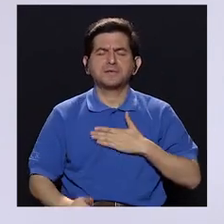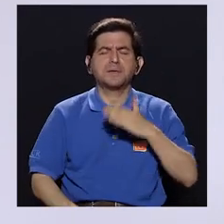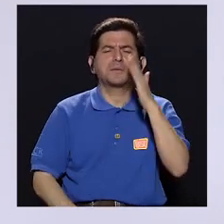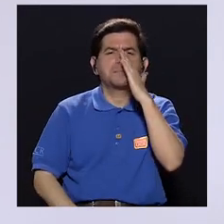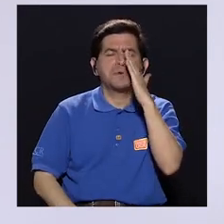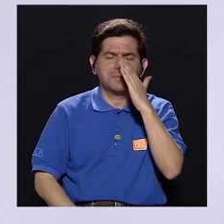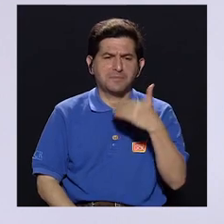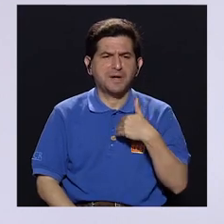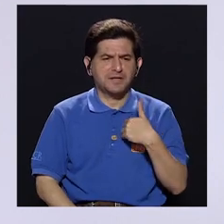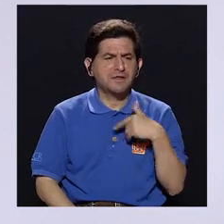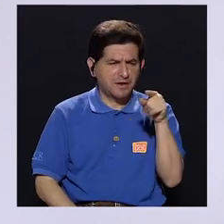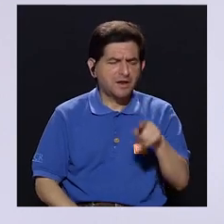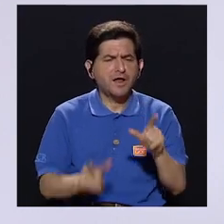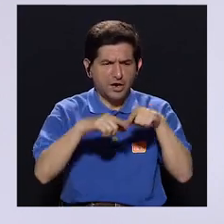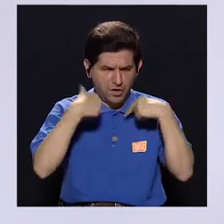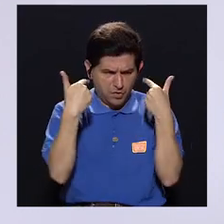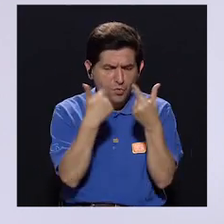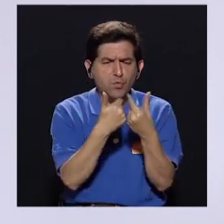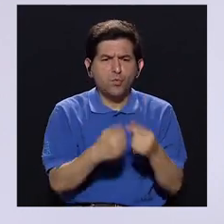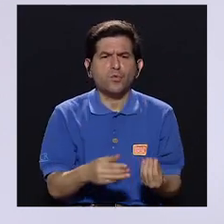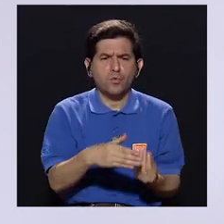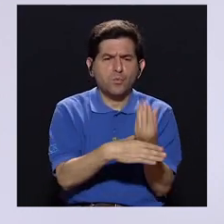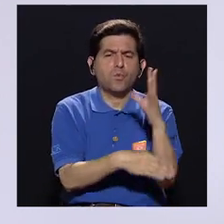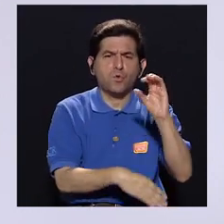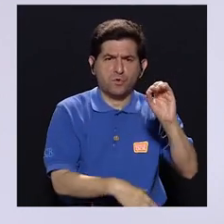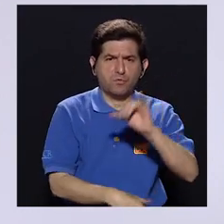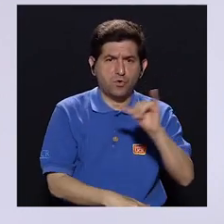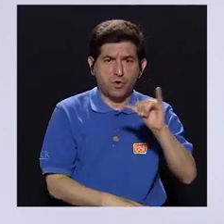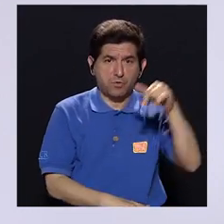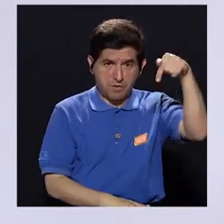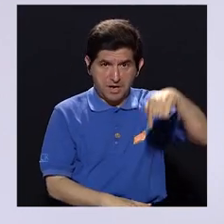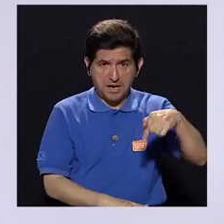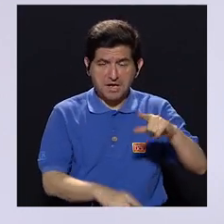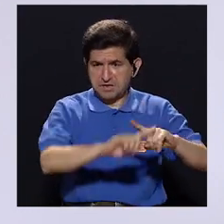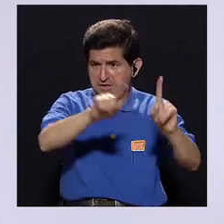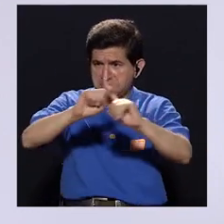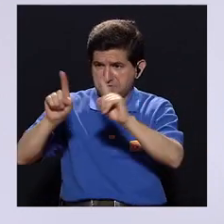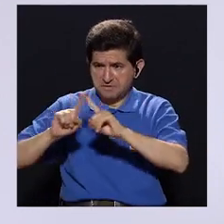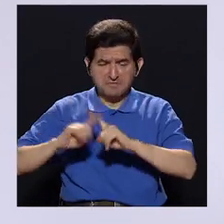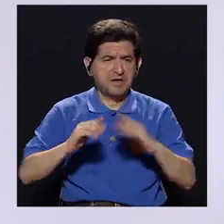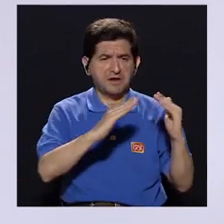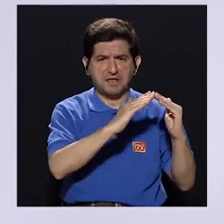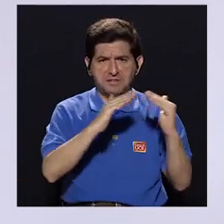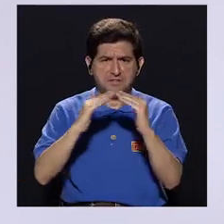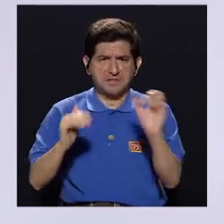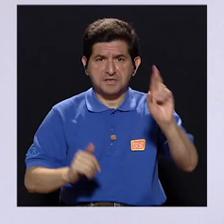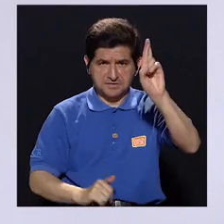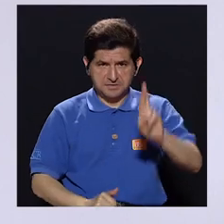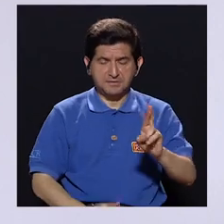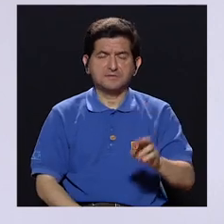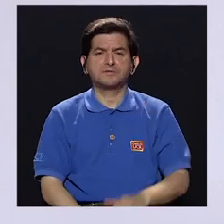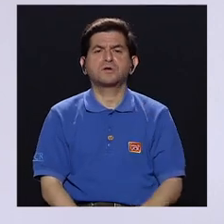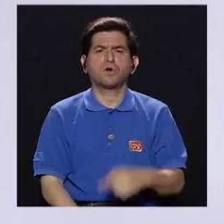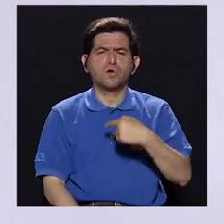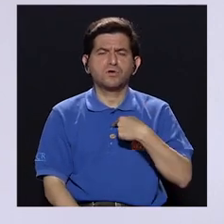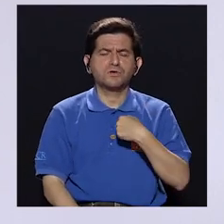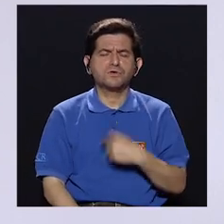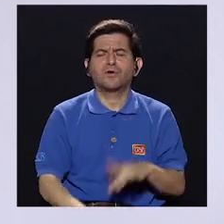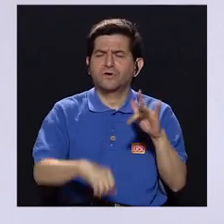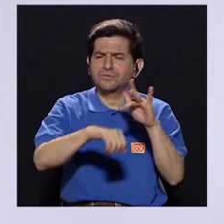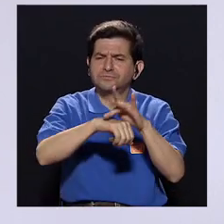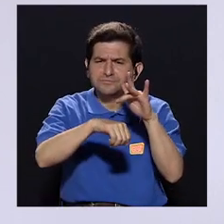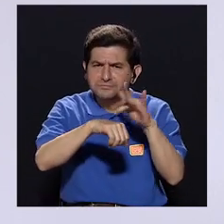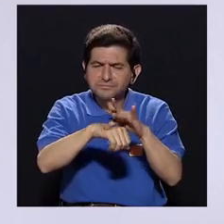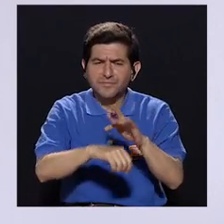tenía una colección de orquídeas como como en muchas casas aquí en Costa Rica y y yo me levantaba